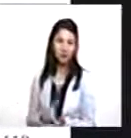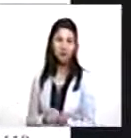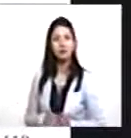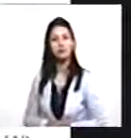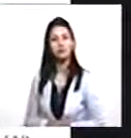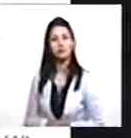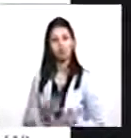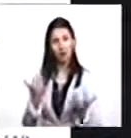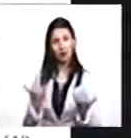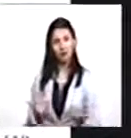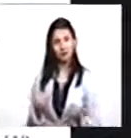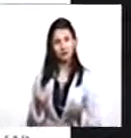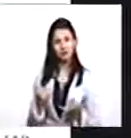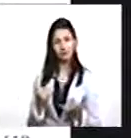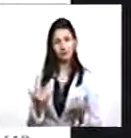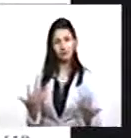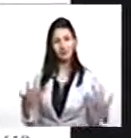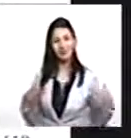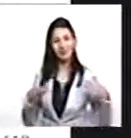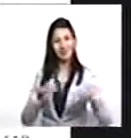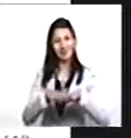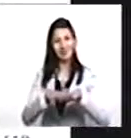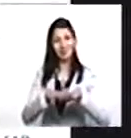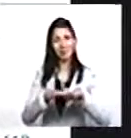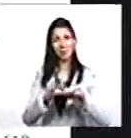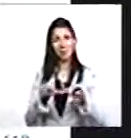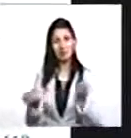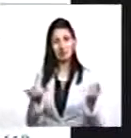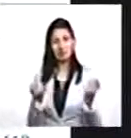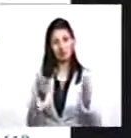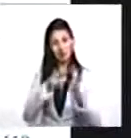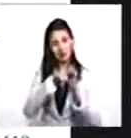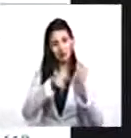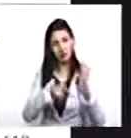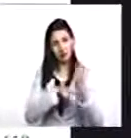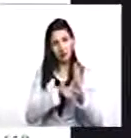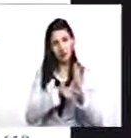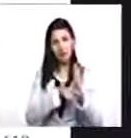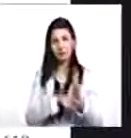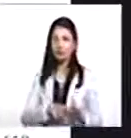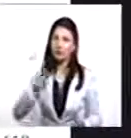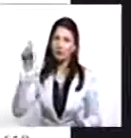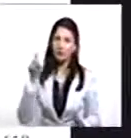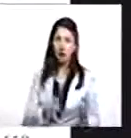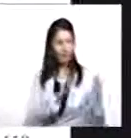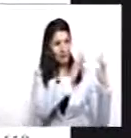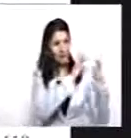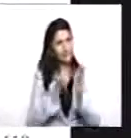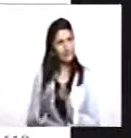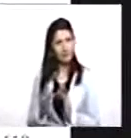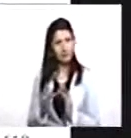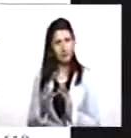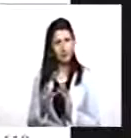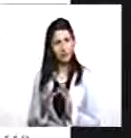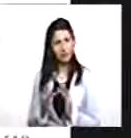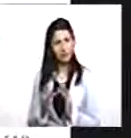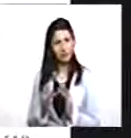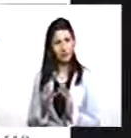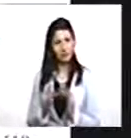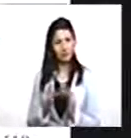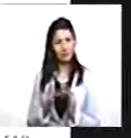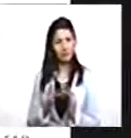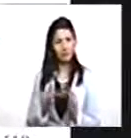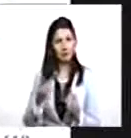actual de la regulación de la calidad del servicio debe ser coherente con el estado actual de las redes